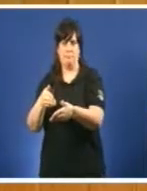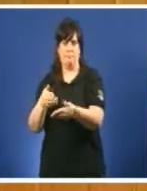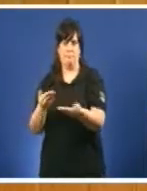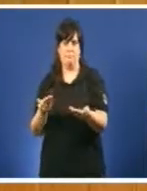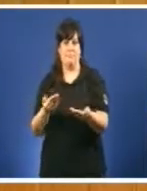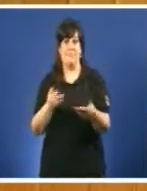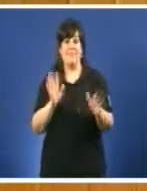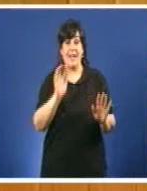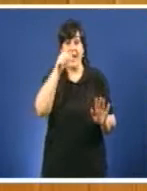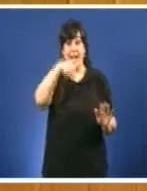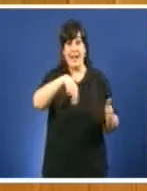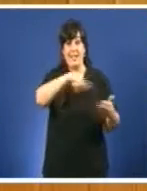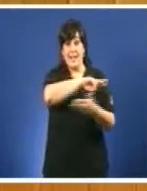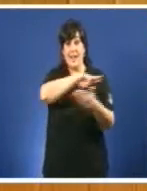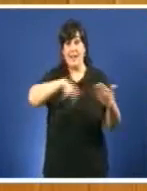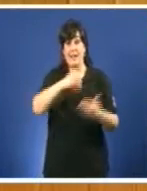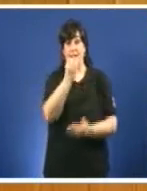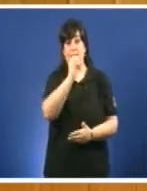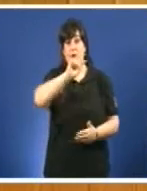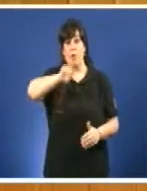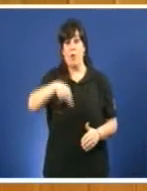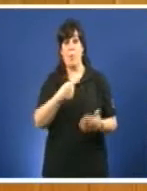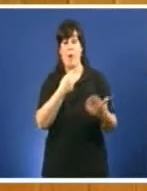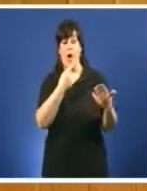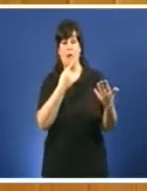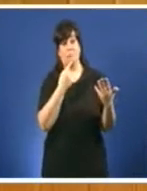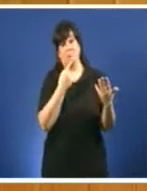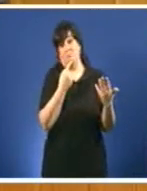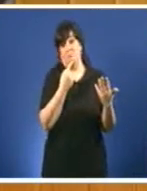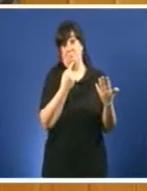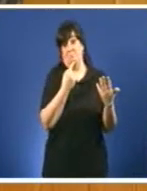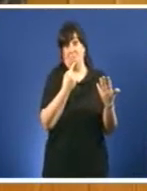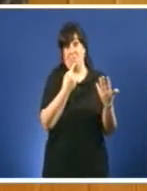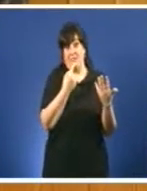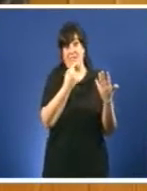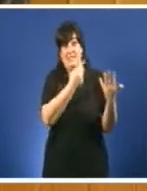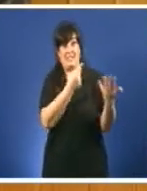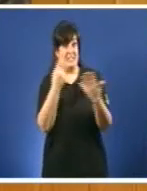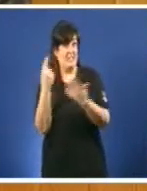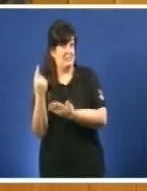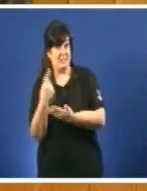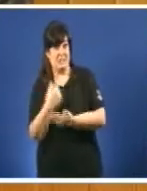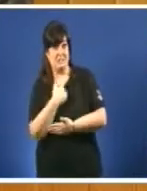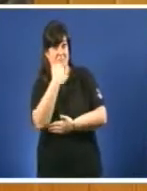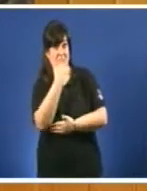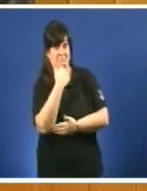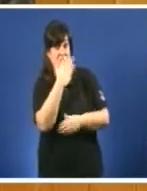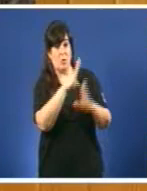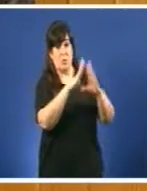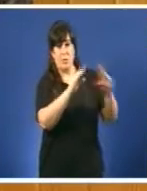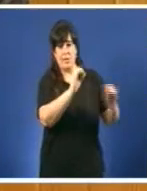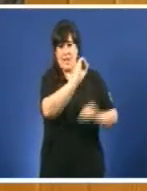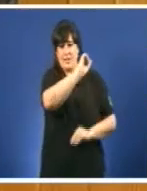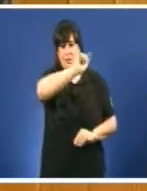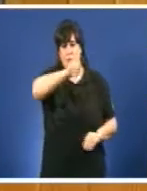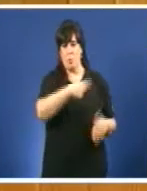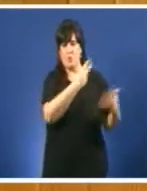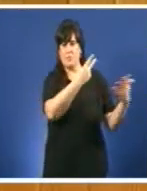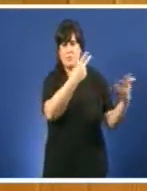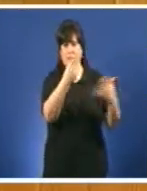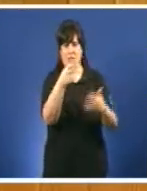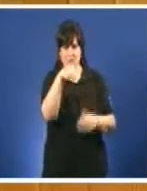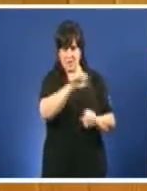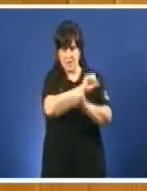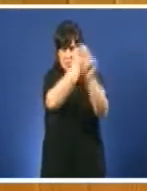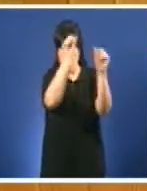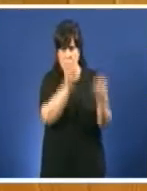e as universidades só o 0,67%. E así é como pensan conseguir o cambio de modelo productivo.